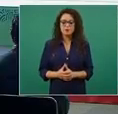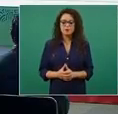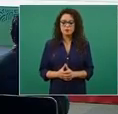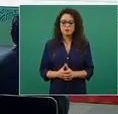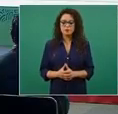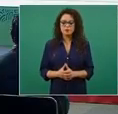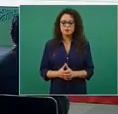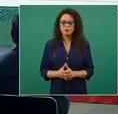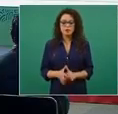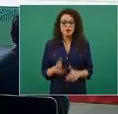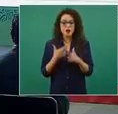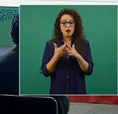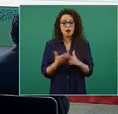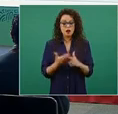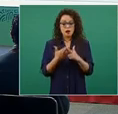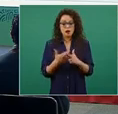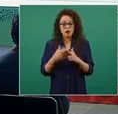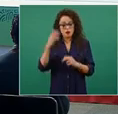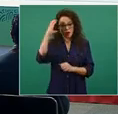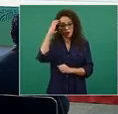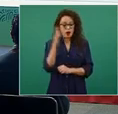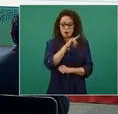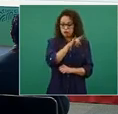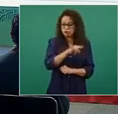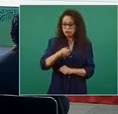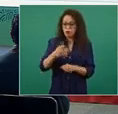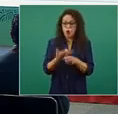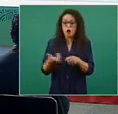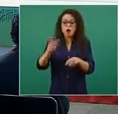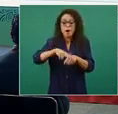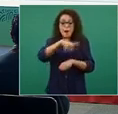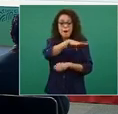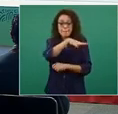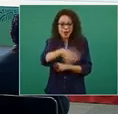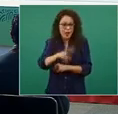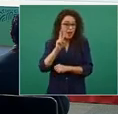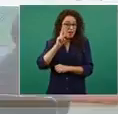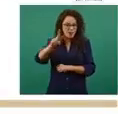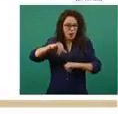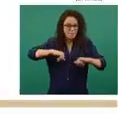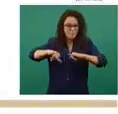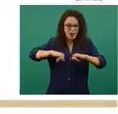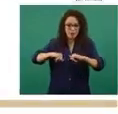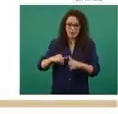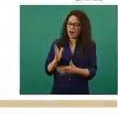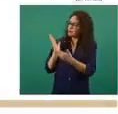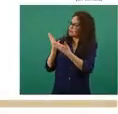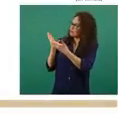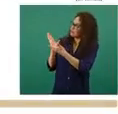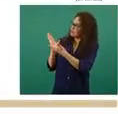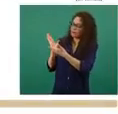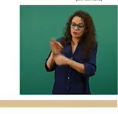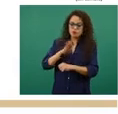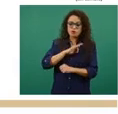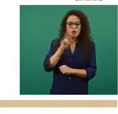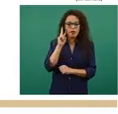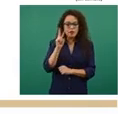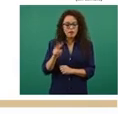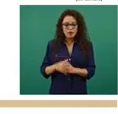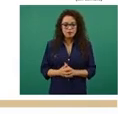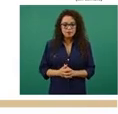Disponibilidad de camas para hospitalización general. Miren este mapa. En este mapa donde observamos